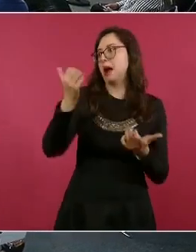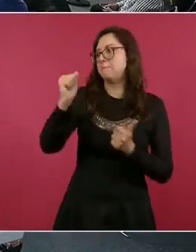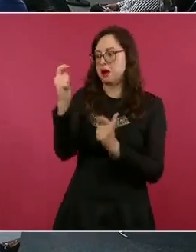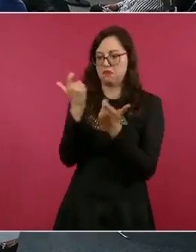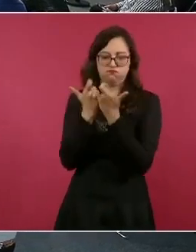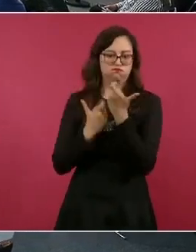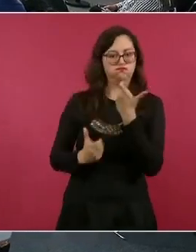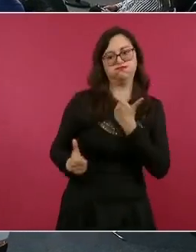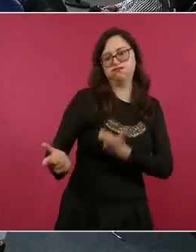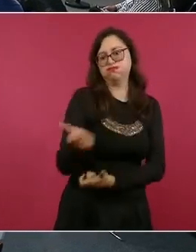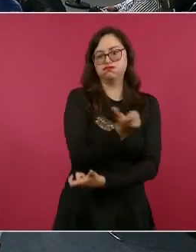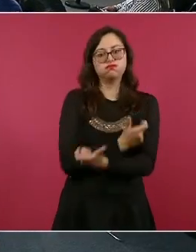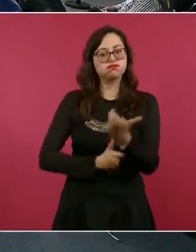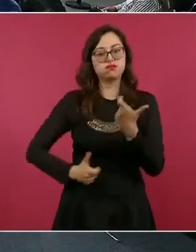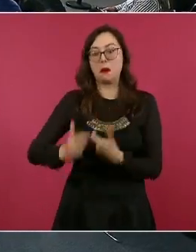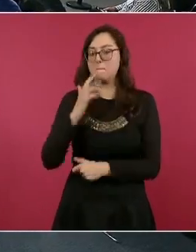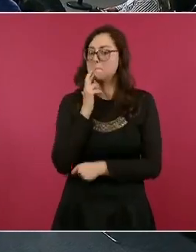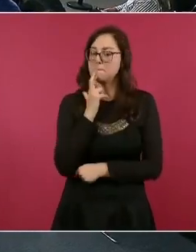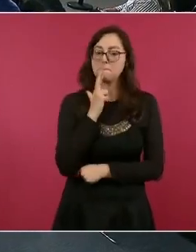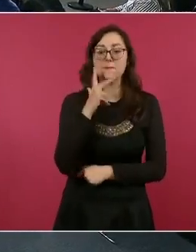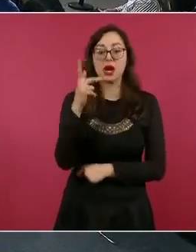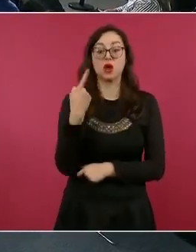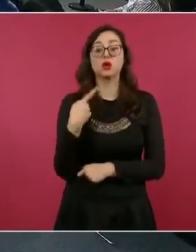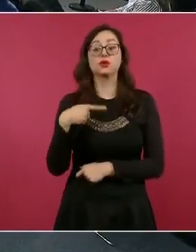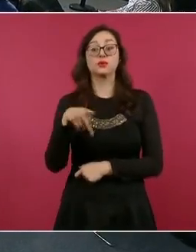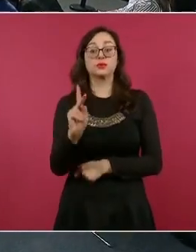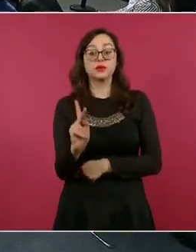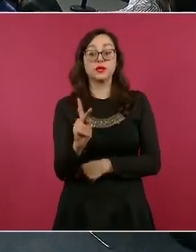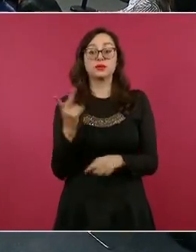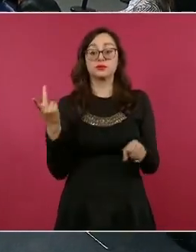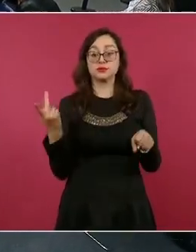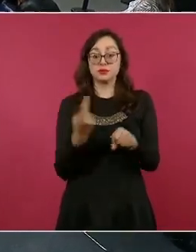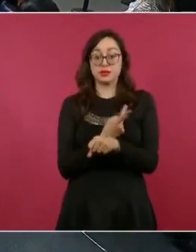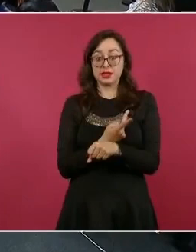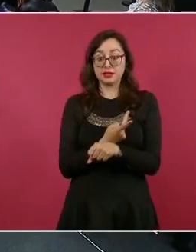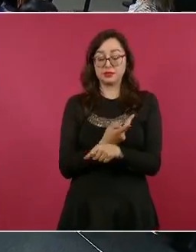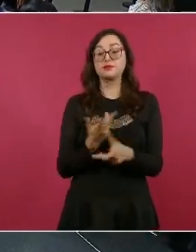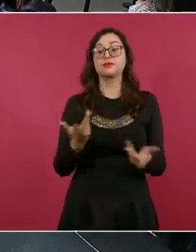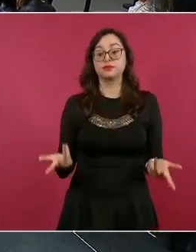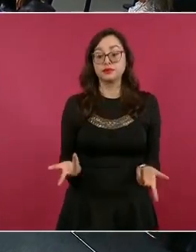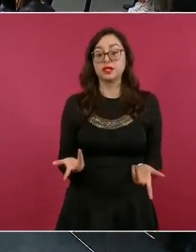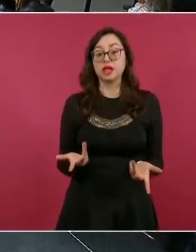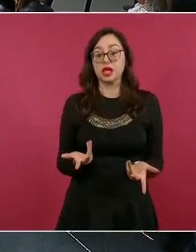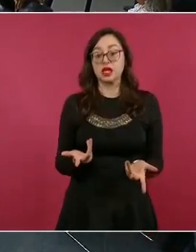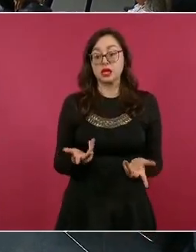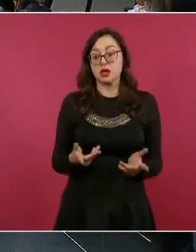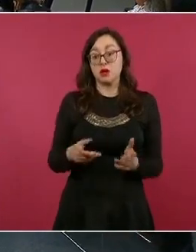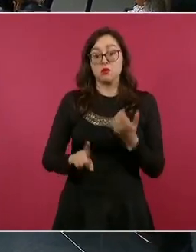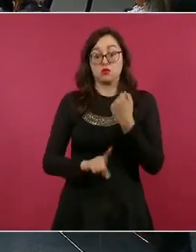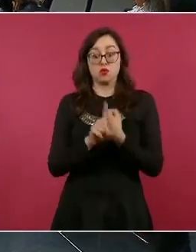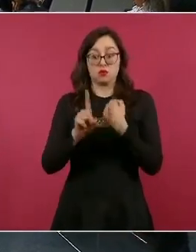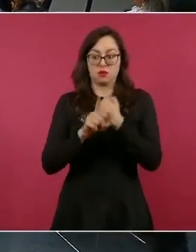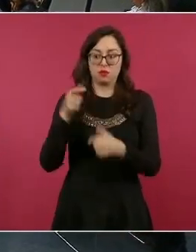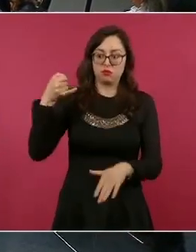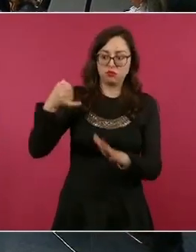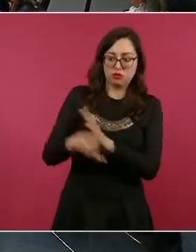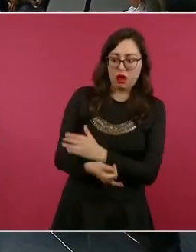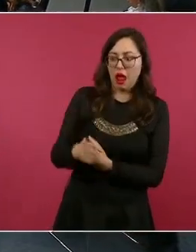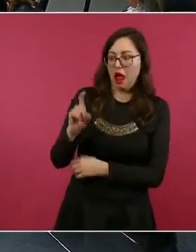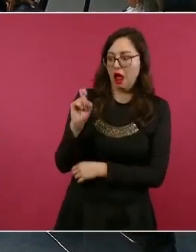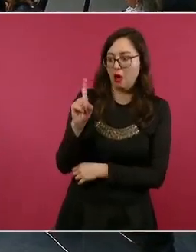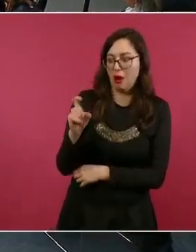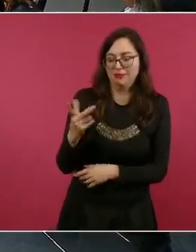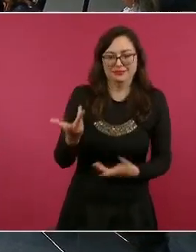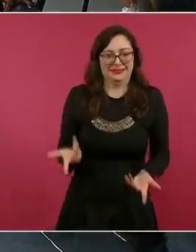pero obviamente el tema de fortalecer la economía pasa por resolver el tema de fondo, que es el tema del agua. Vivimos